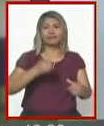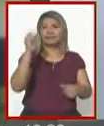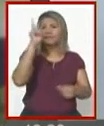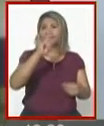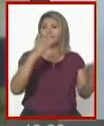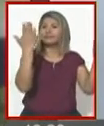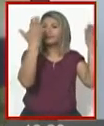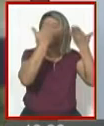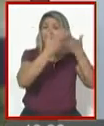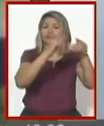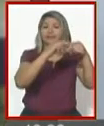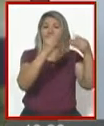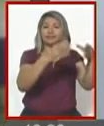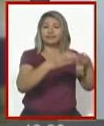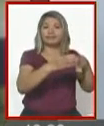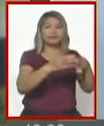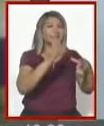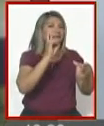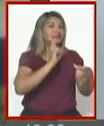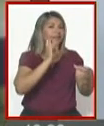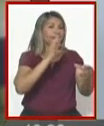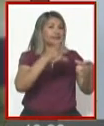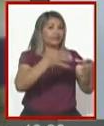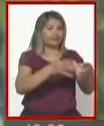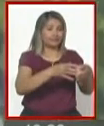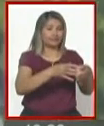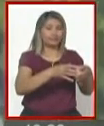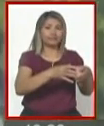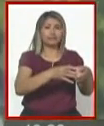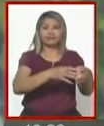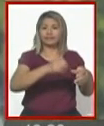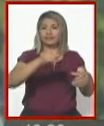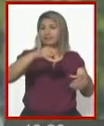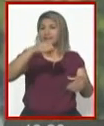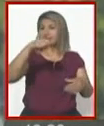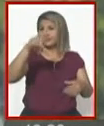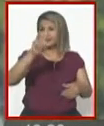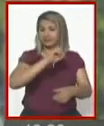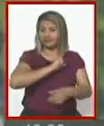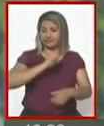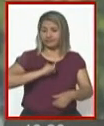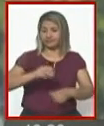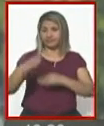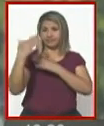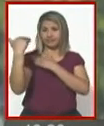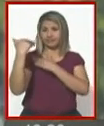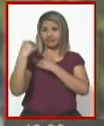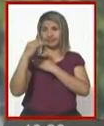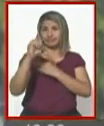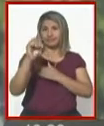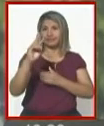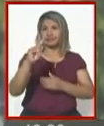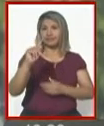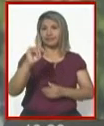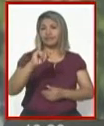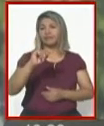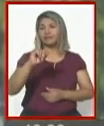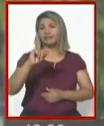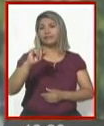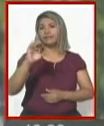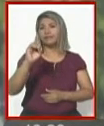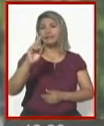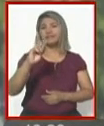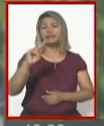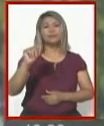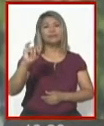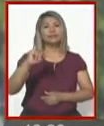de la agrupación del señor costas vemos al primer senador por santa cruz al señor ortiz también